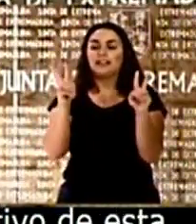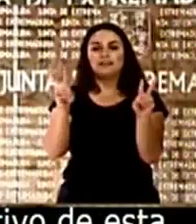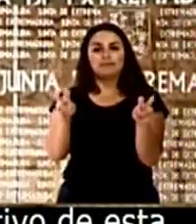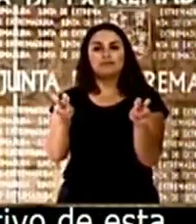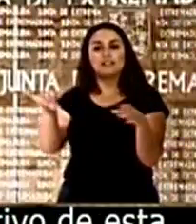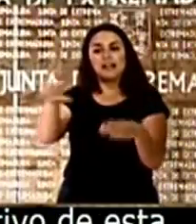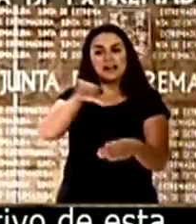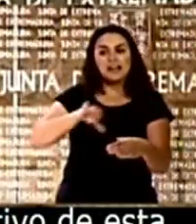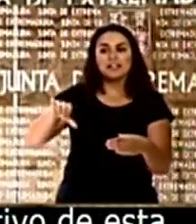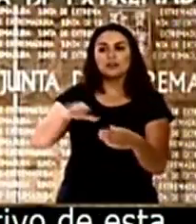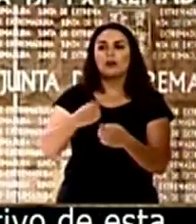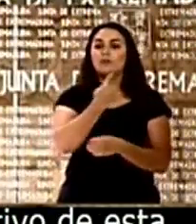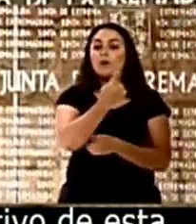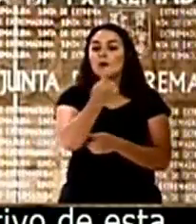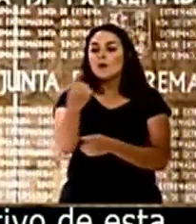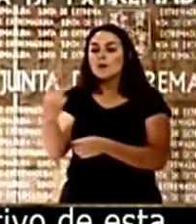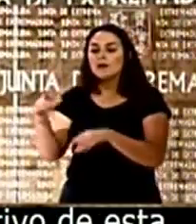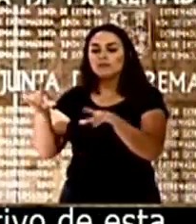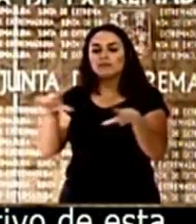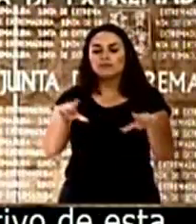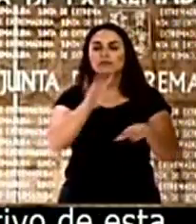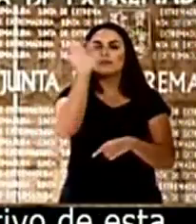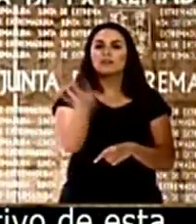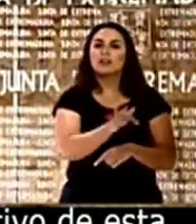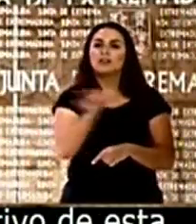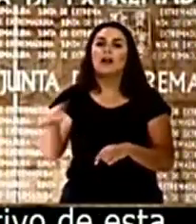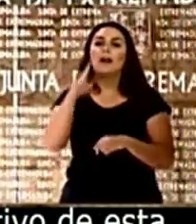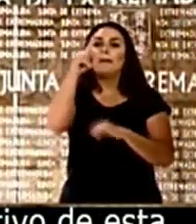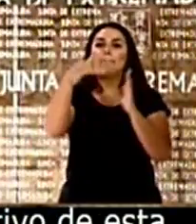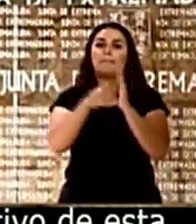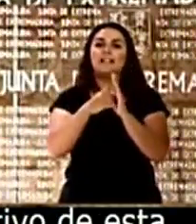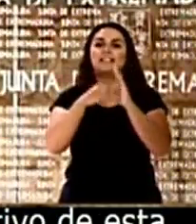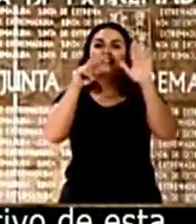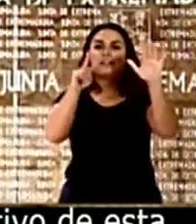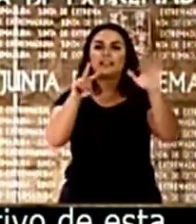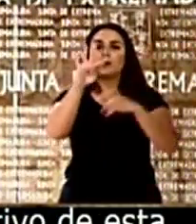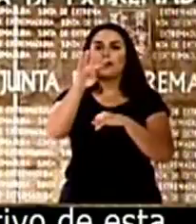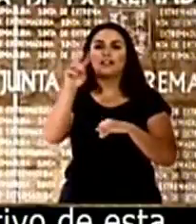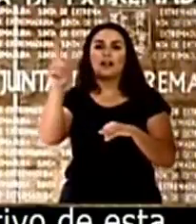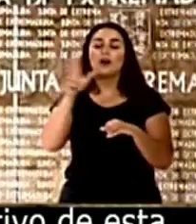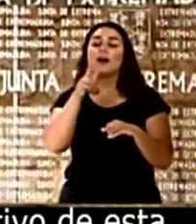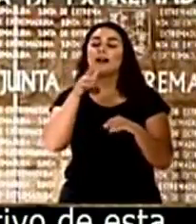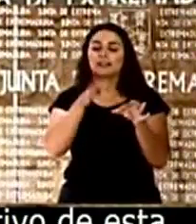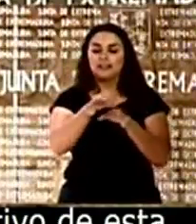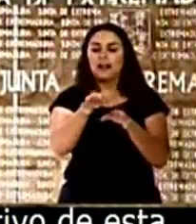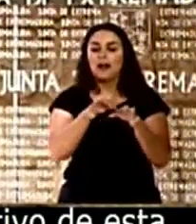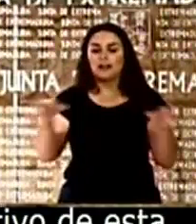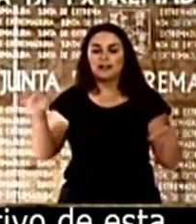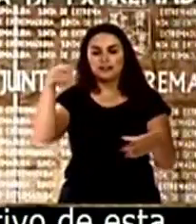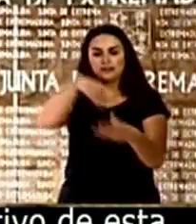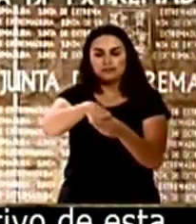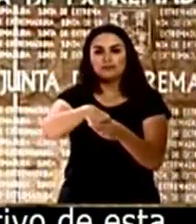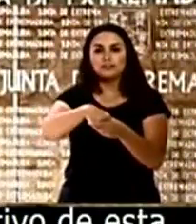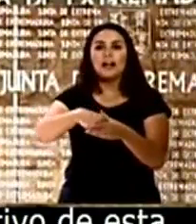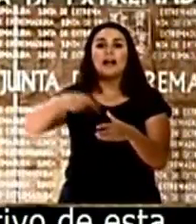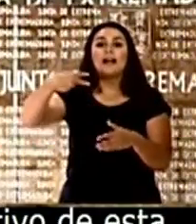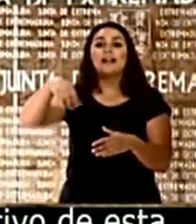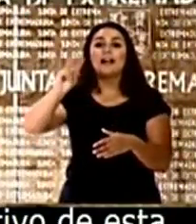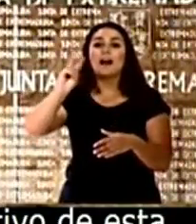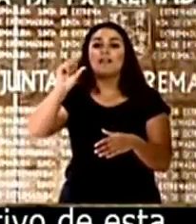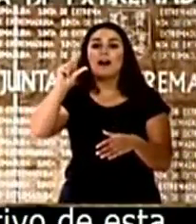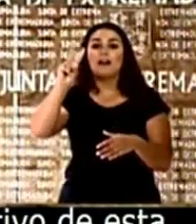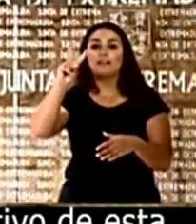toma de riego a cada una de las parcelas, en total 1.742 hectáreas dentro del término municipal de Navalvillar